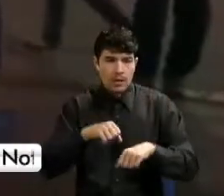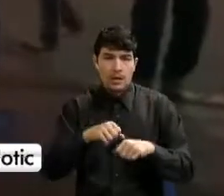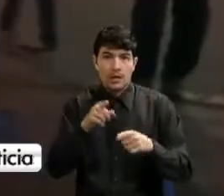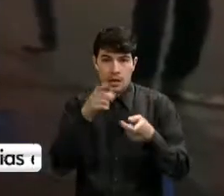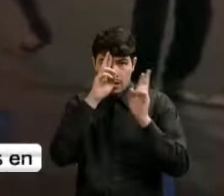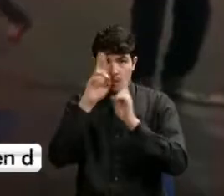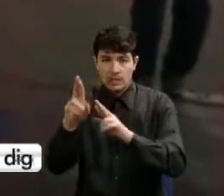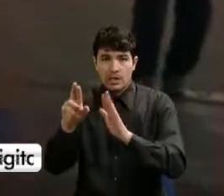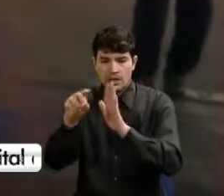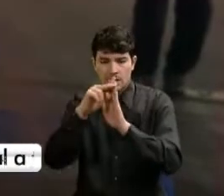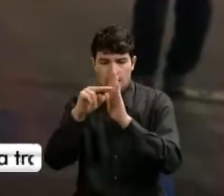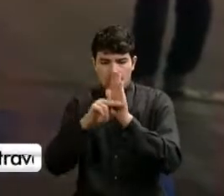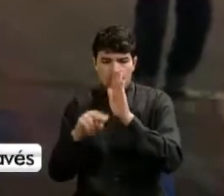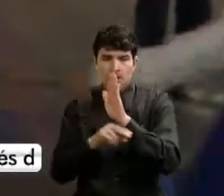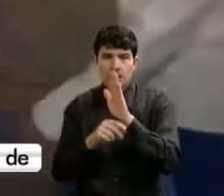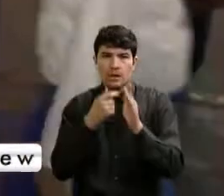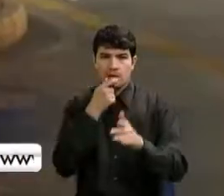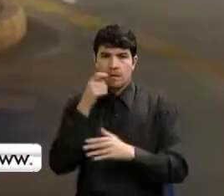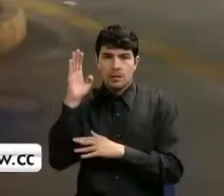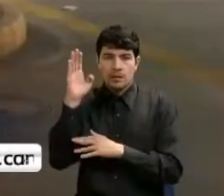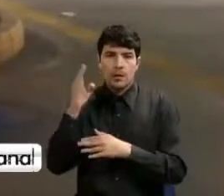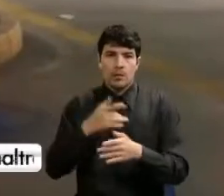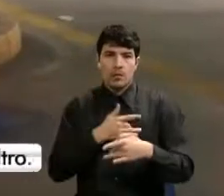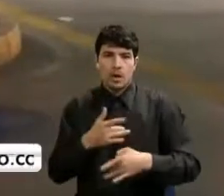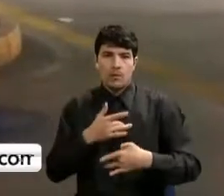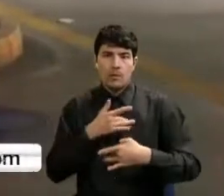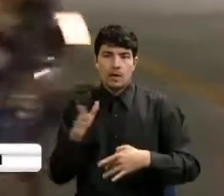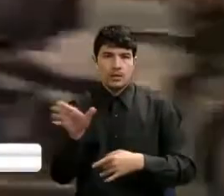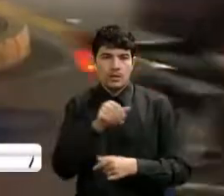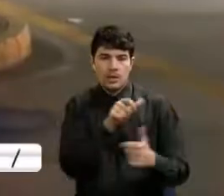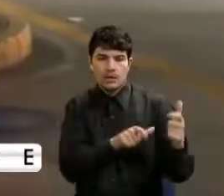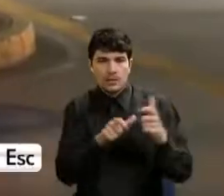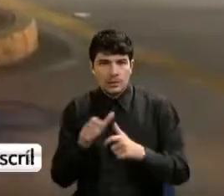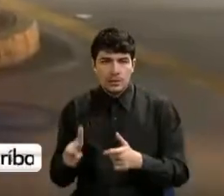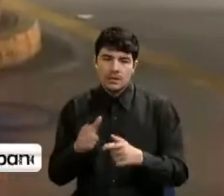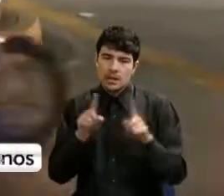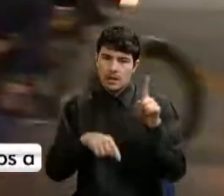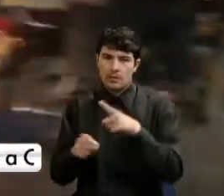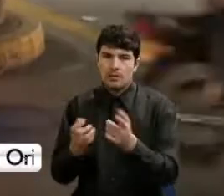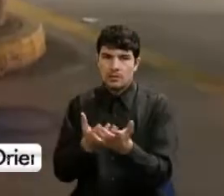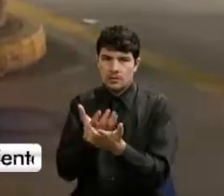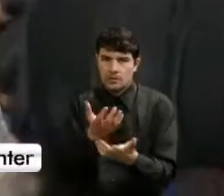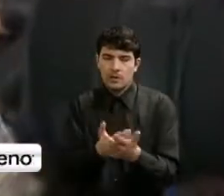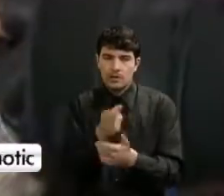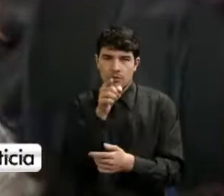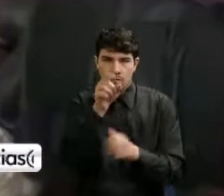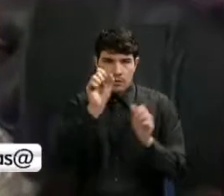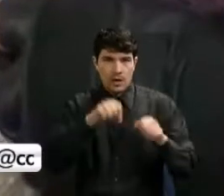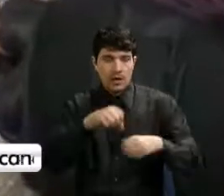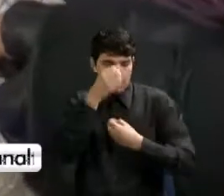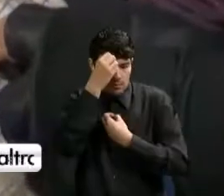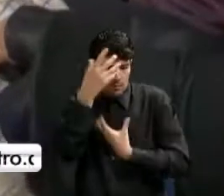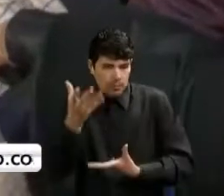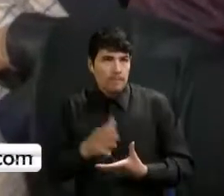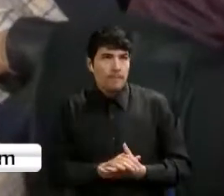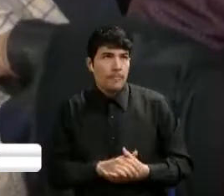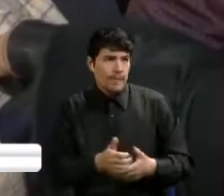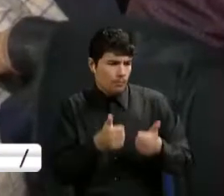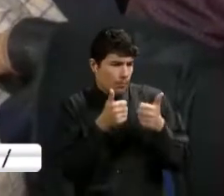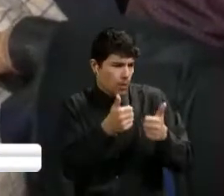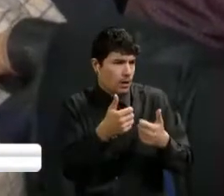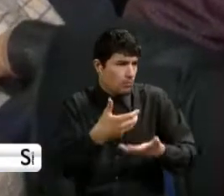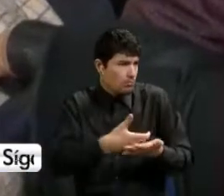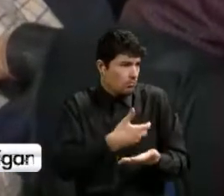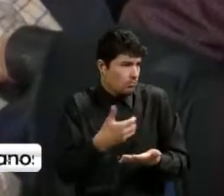las normas de tránsito, colabore con las autoridades, son algunos de los consejos que se dan a los peatones. Están buenos para evitar